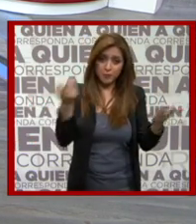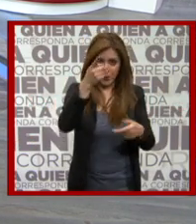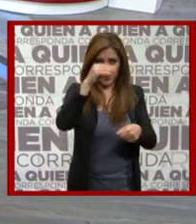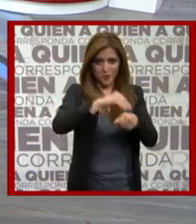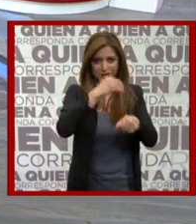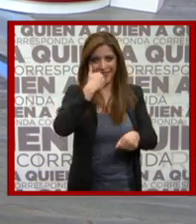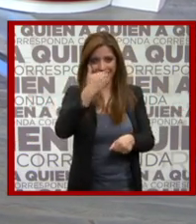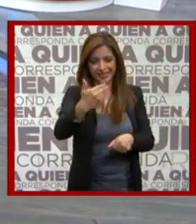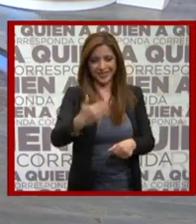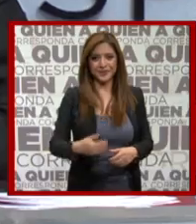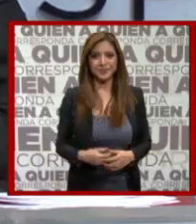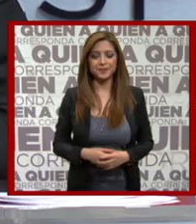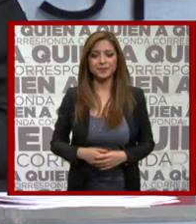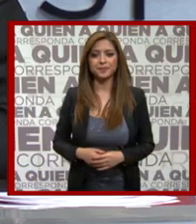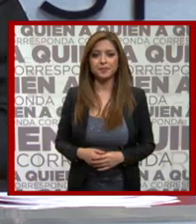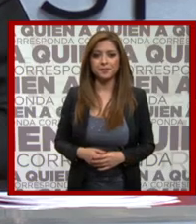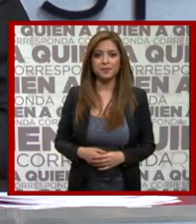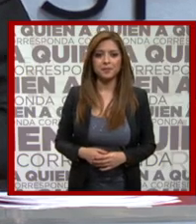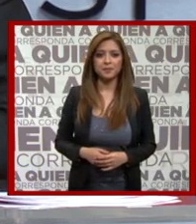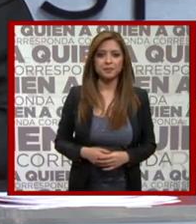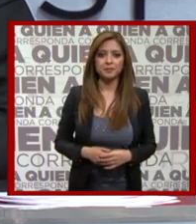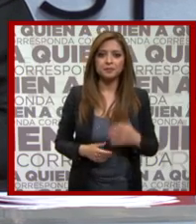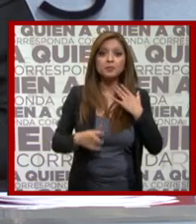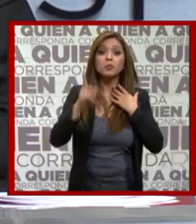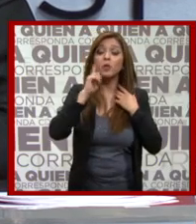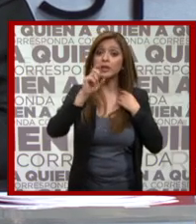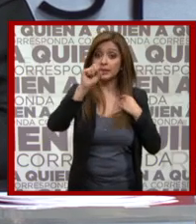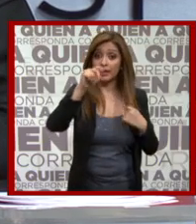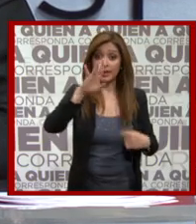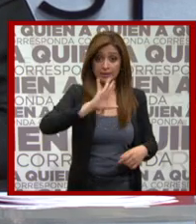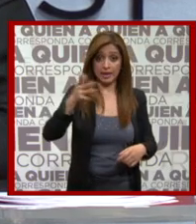bien. Hasta luego, Jorge. Bueno. Hanra, ya lo tengo. Mándamelo a